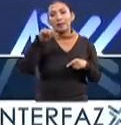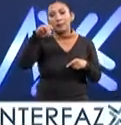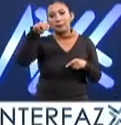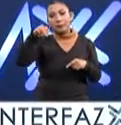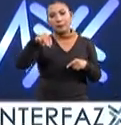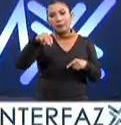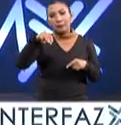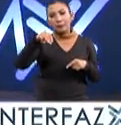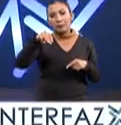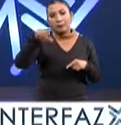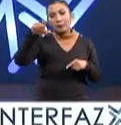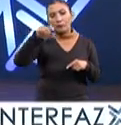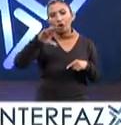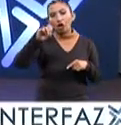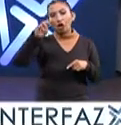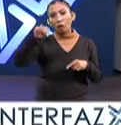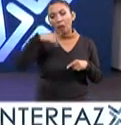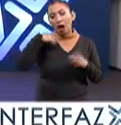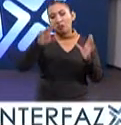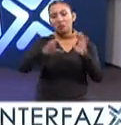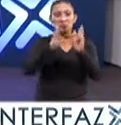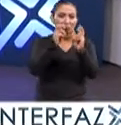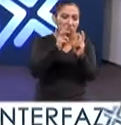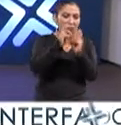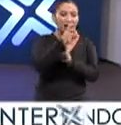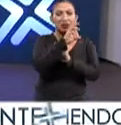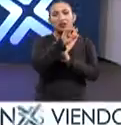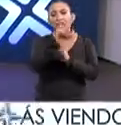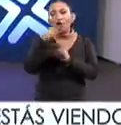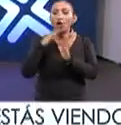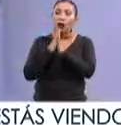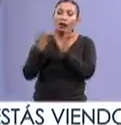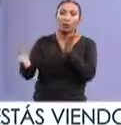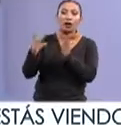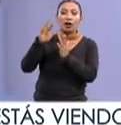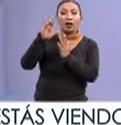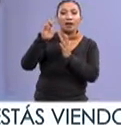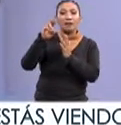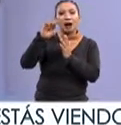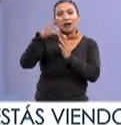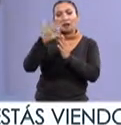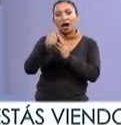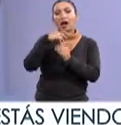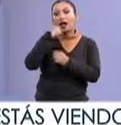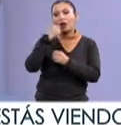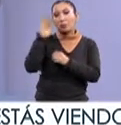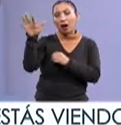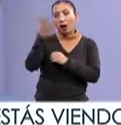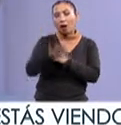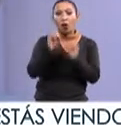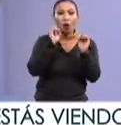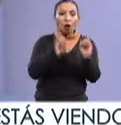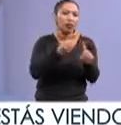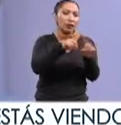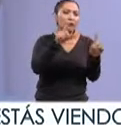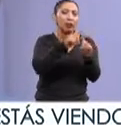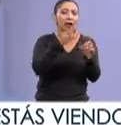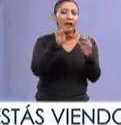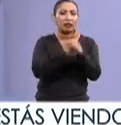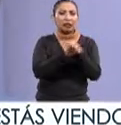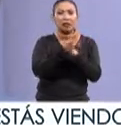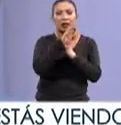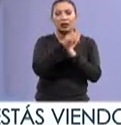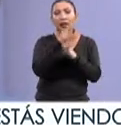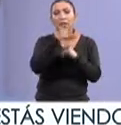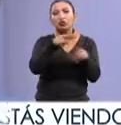para el formato digital o en la tienda de libros Rabancha, en la colonia Roma, o en las redes sociales, Músicos en